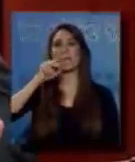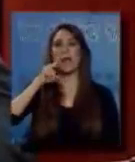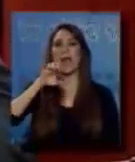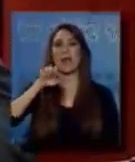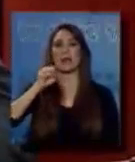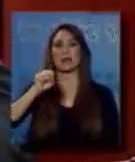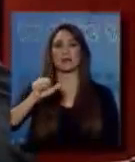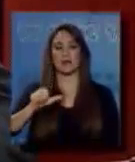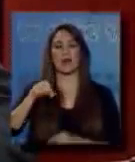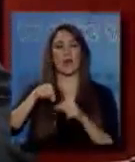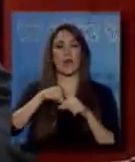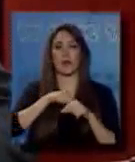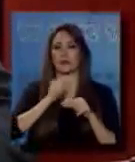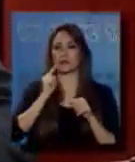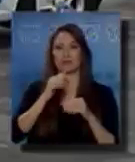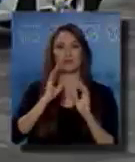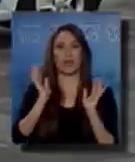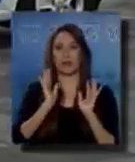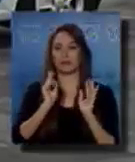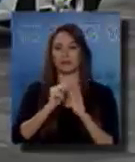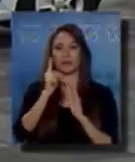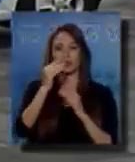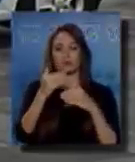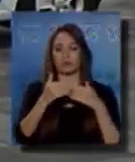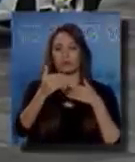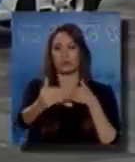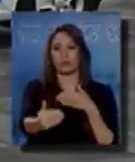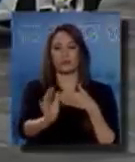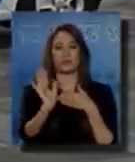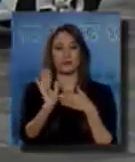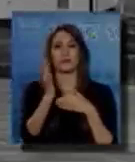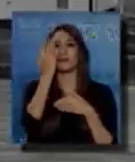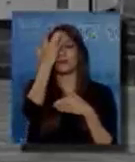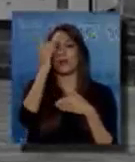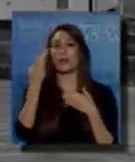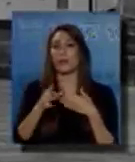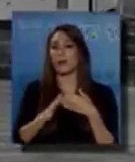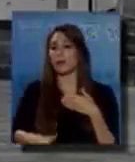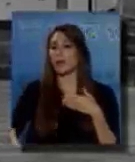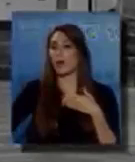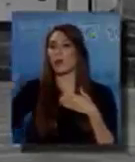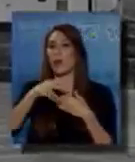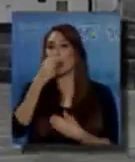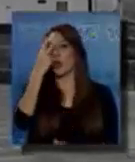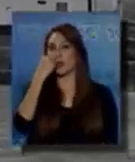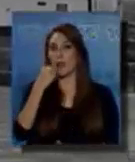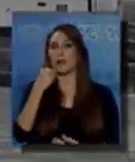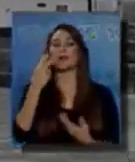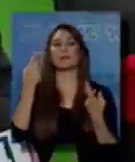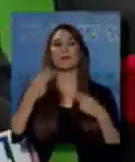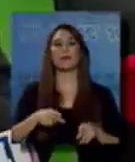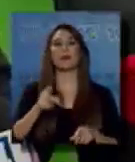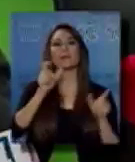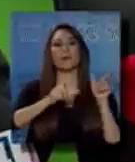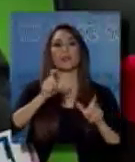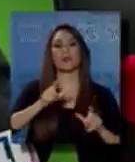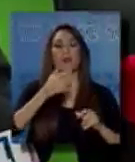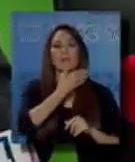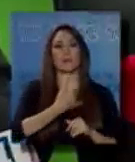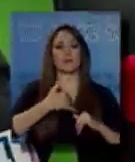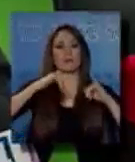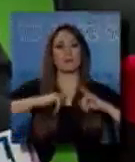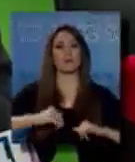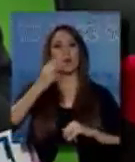este tramo de vía es el que se limita a la circulación. Existirán restricciones también en los alrededores de los hoteles que recibirán a las autoridades. En la circulación en